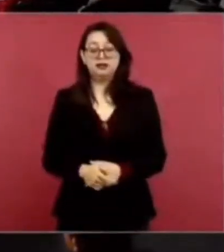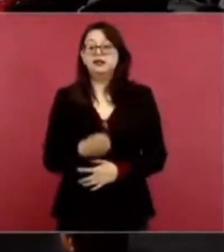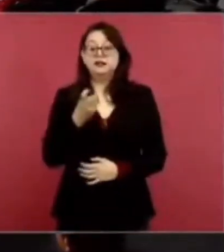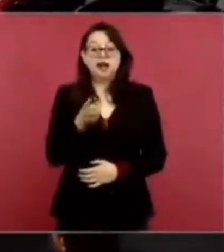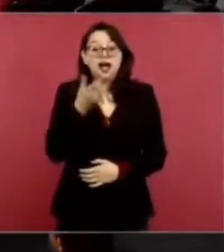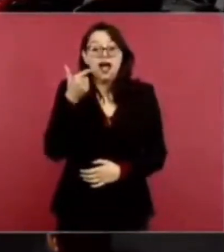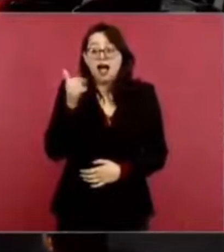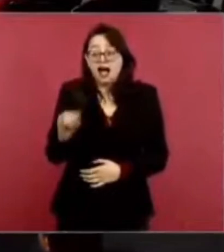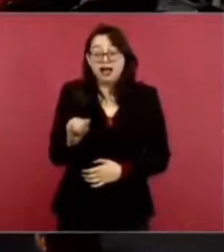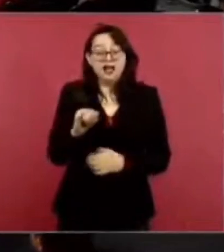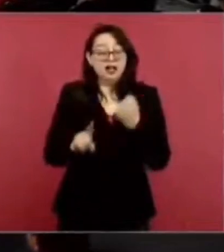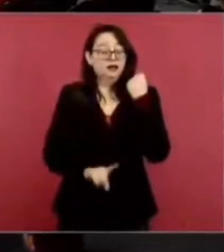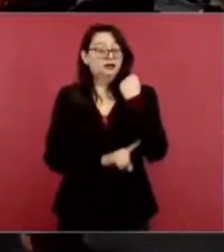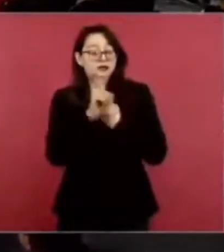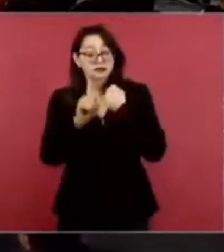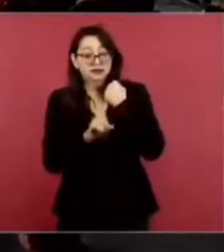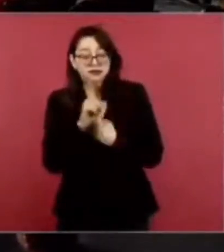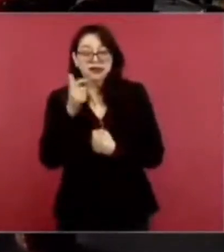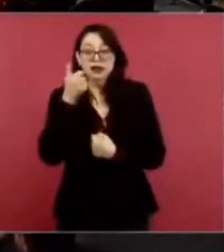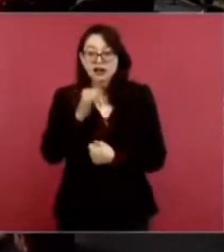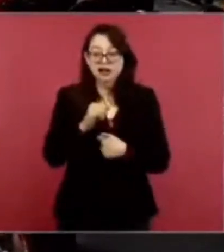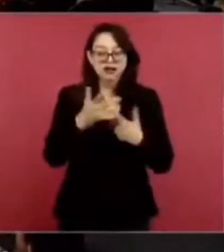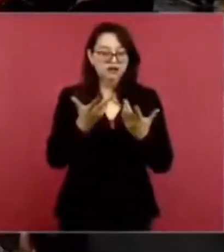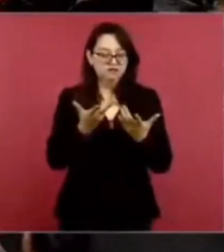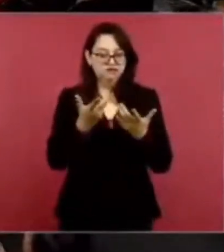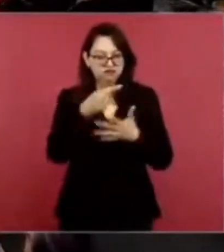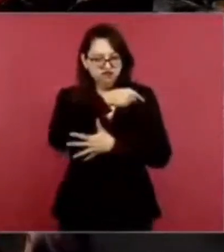es un asunto tan